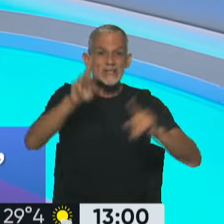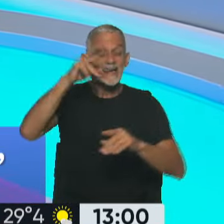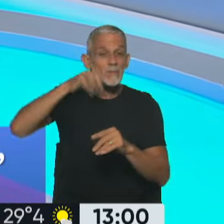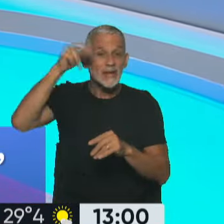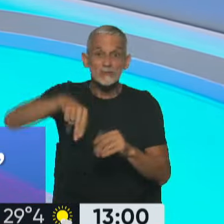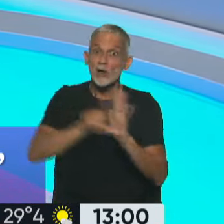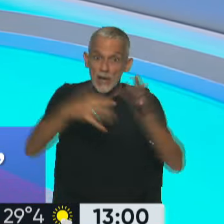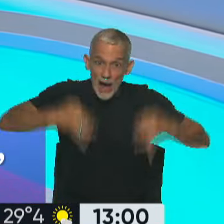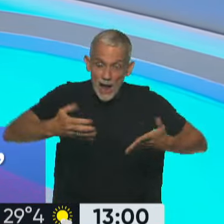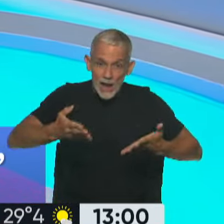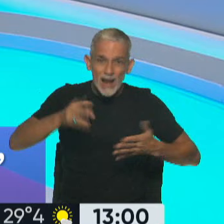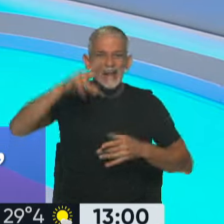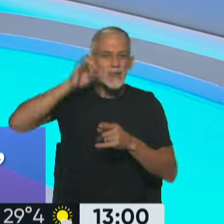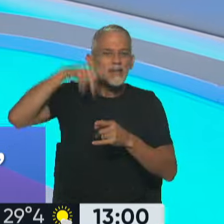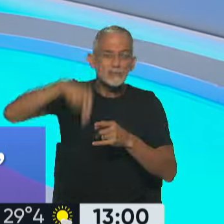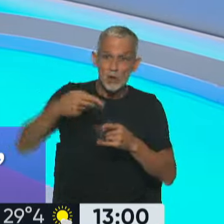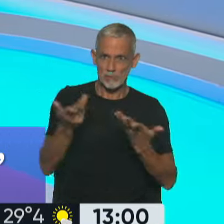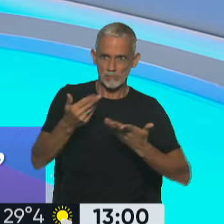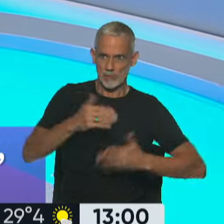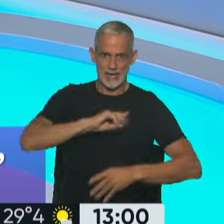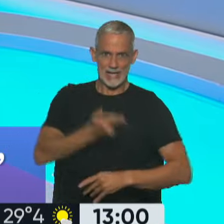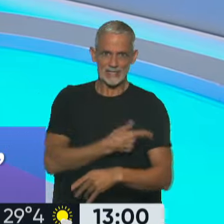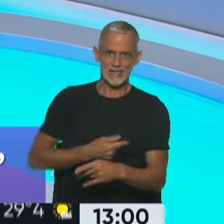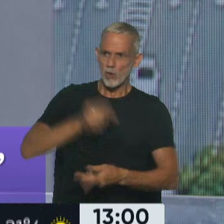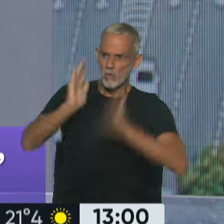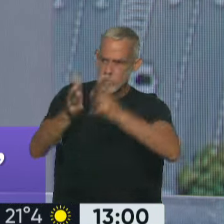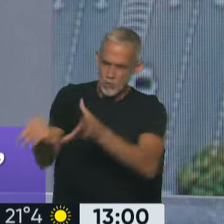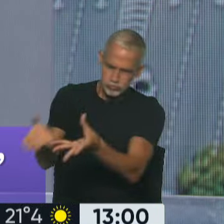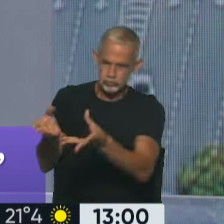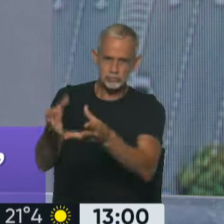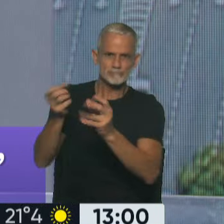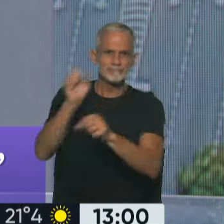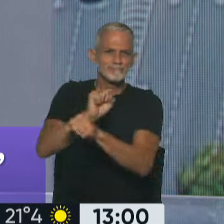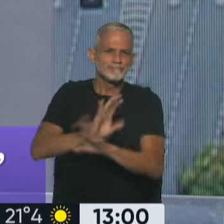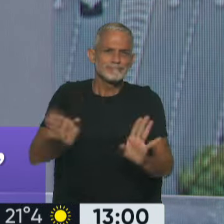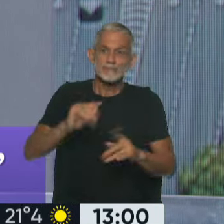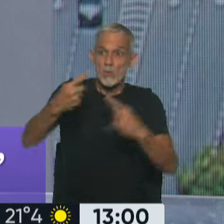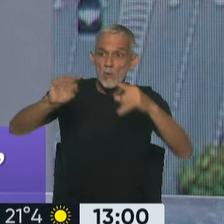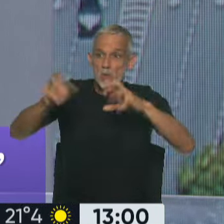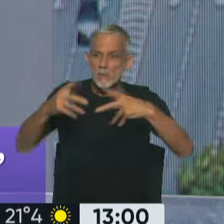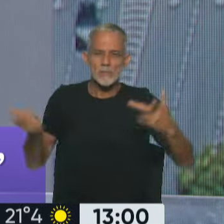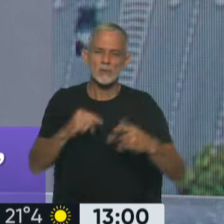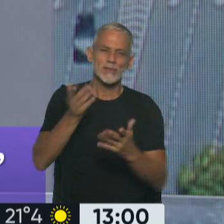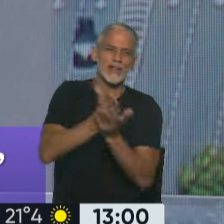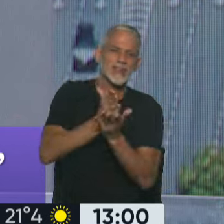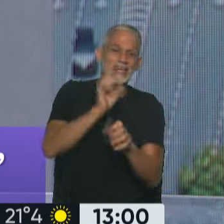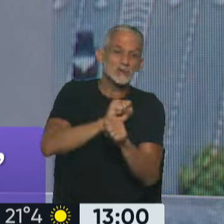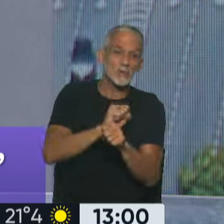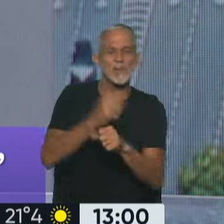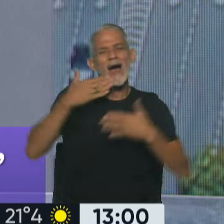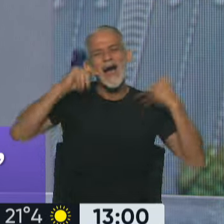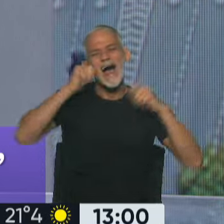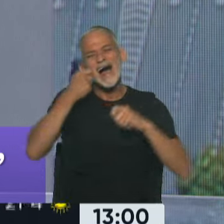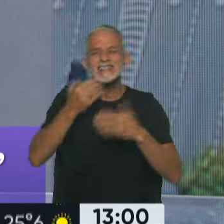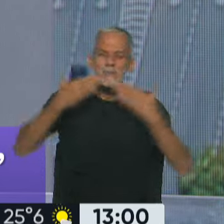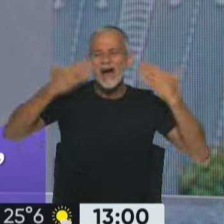represión legal, la represión de la fuerza del Estado. El derecho penal no es un derecho amable. Es el derecho más